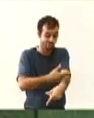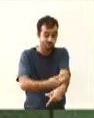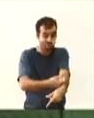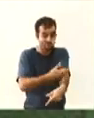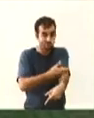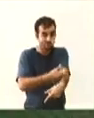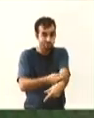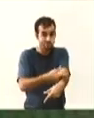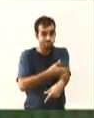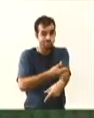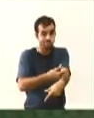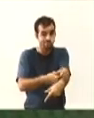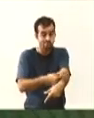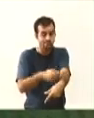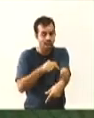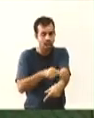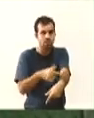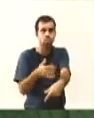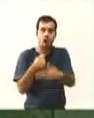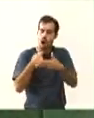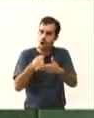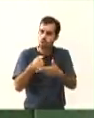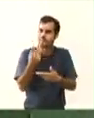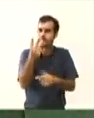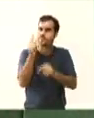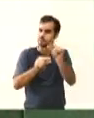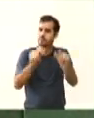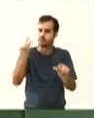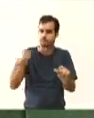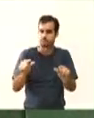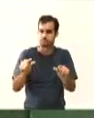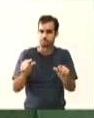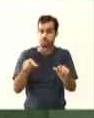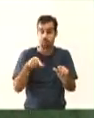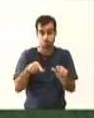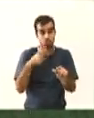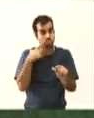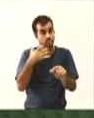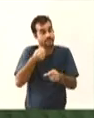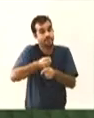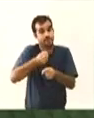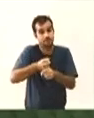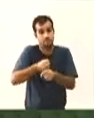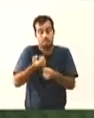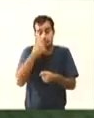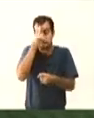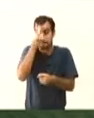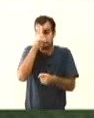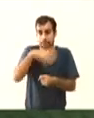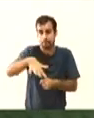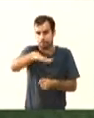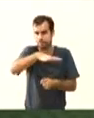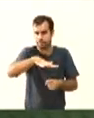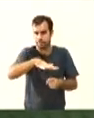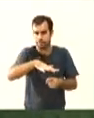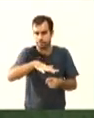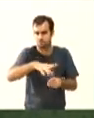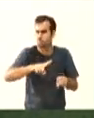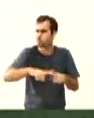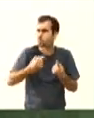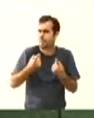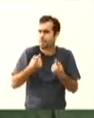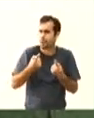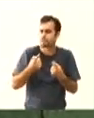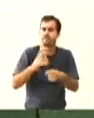en pensar cómo su desprendimiento ayuda a 3 personas. O también es importante para la asistencia médica. Y esto sucede debido a que